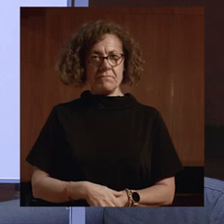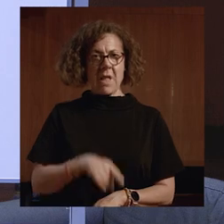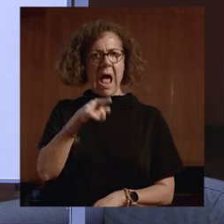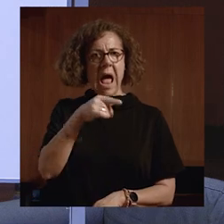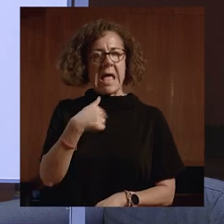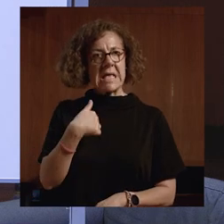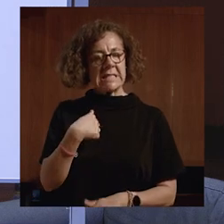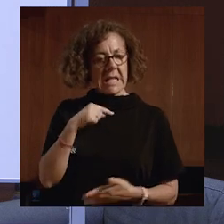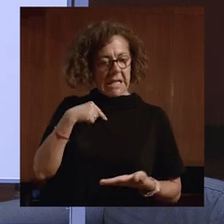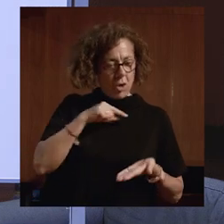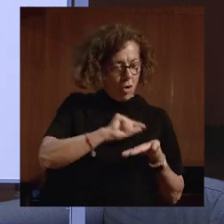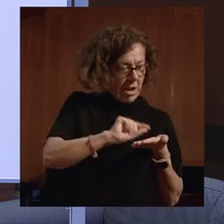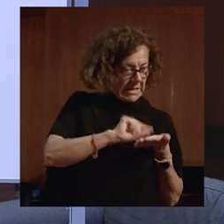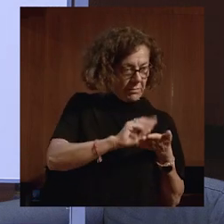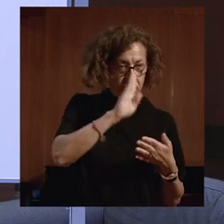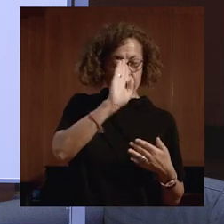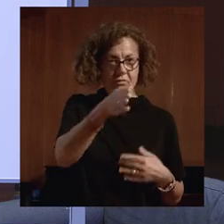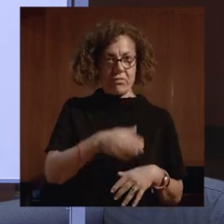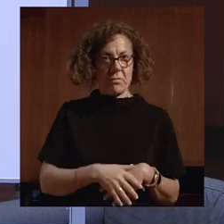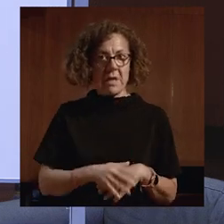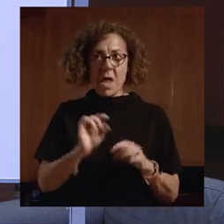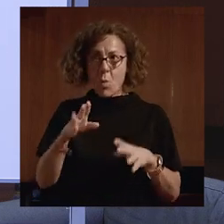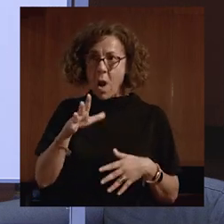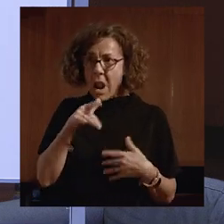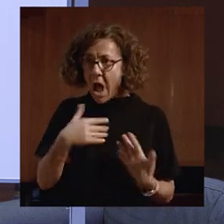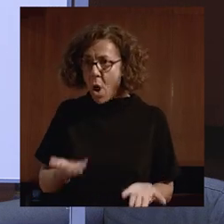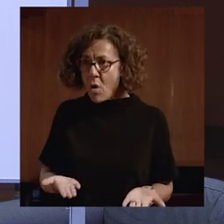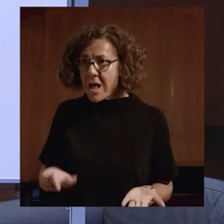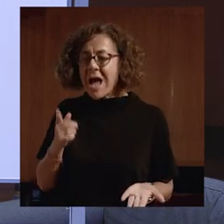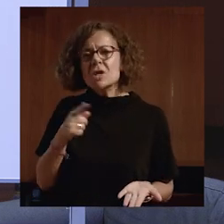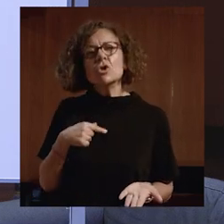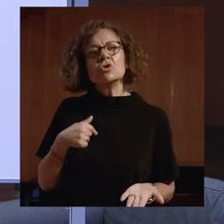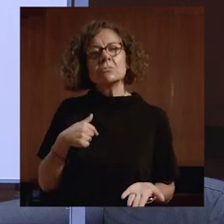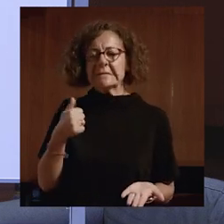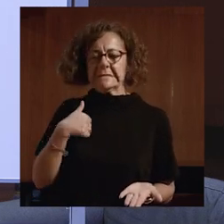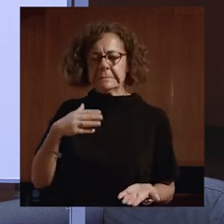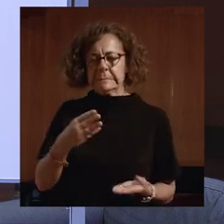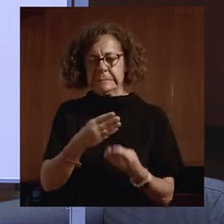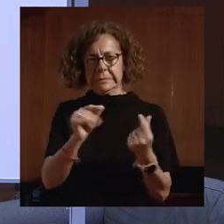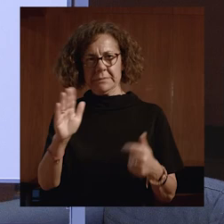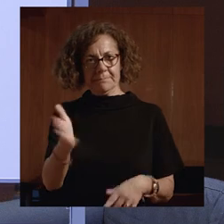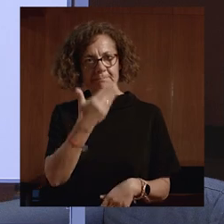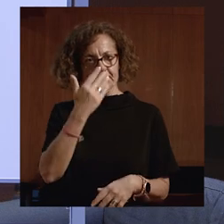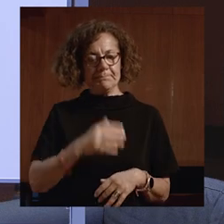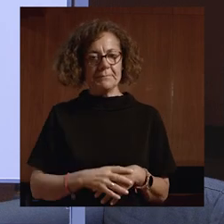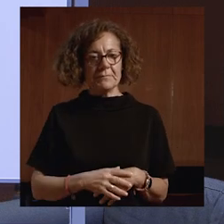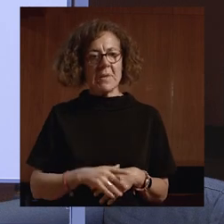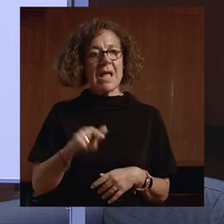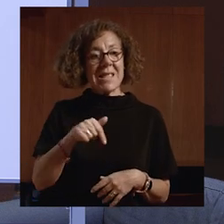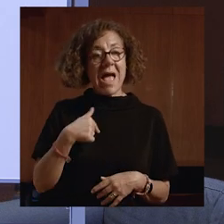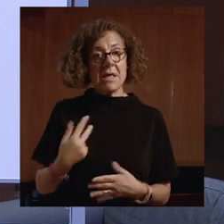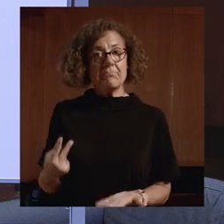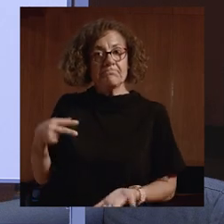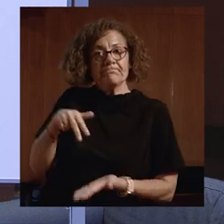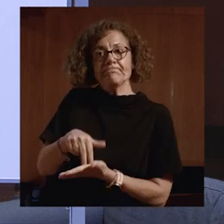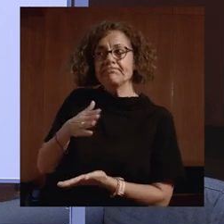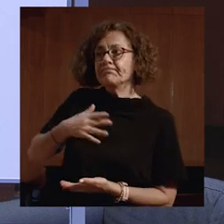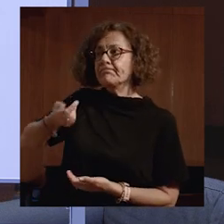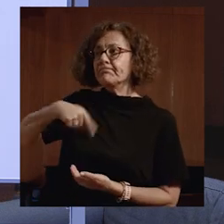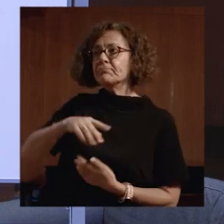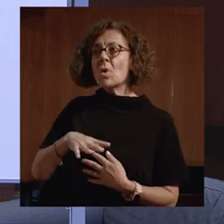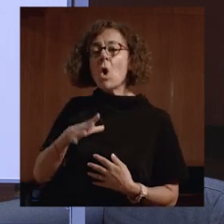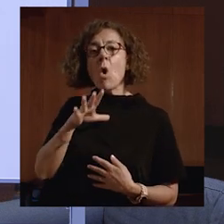orador que habla al público, como yo estoy haciendo ahora. Eso llega a un punto que desaparece. Y ahí entramos nosotros. Porque